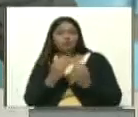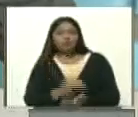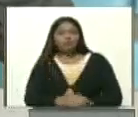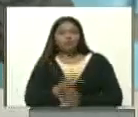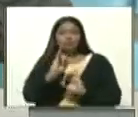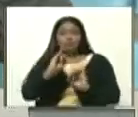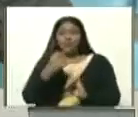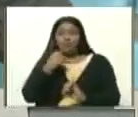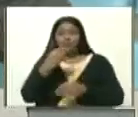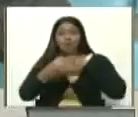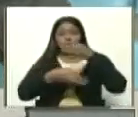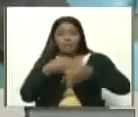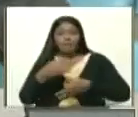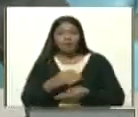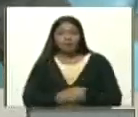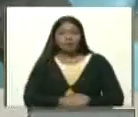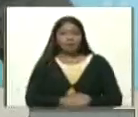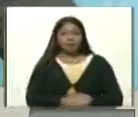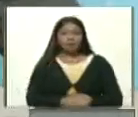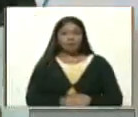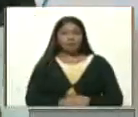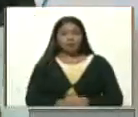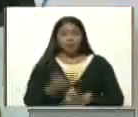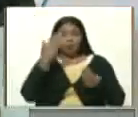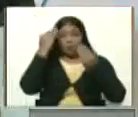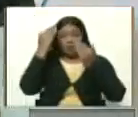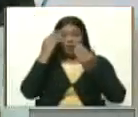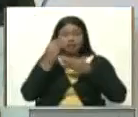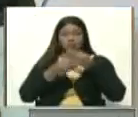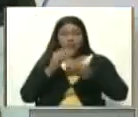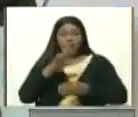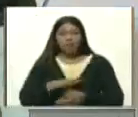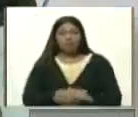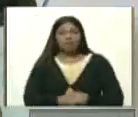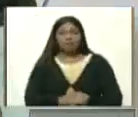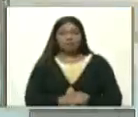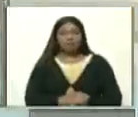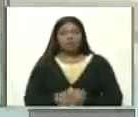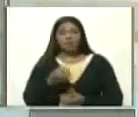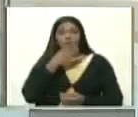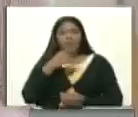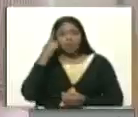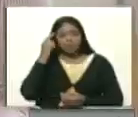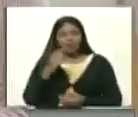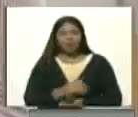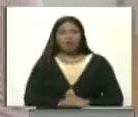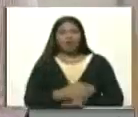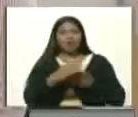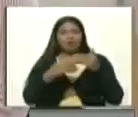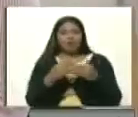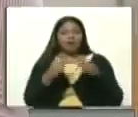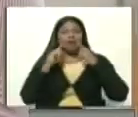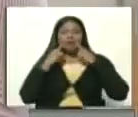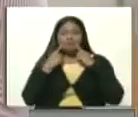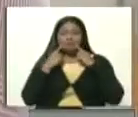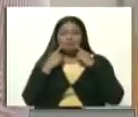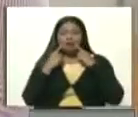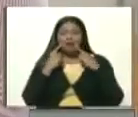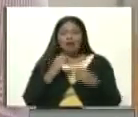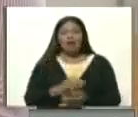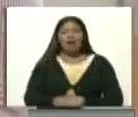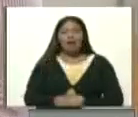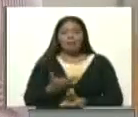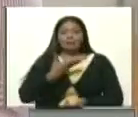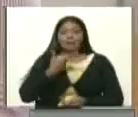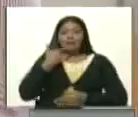digas qué sucede. ¿Cómo estás? Hola, ¿cómo estás, Indriana? Saludos. Hola. Buenos días, gracias Emma Carolina, gracias Michelle por la invitación.